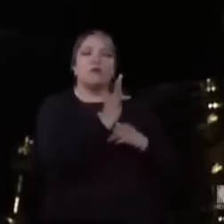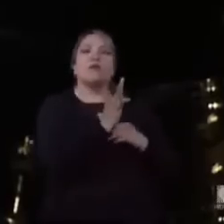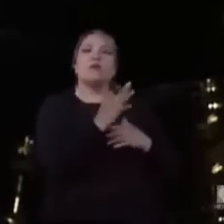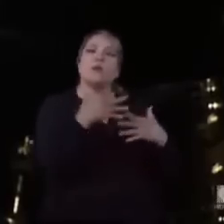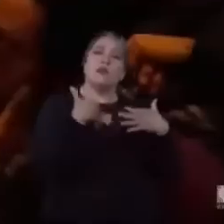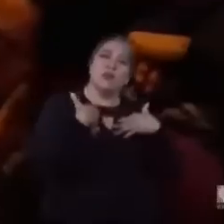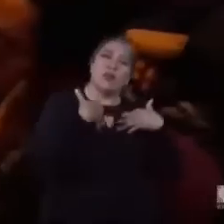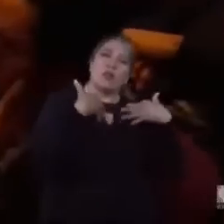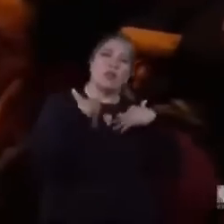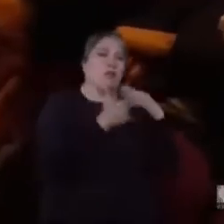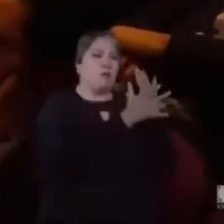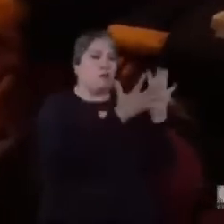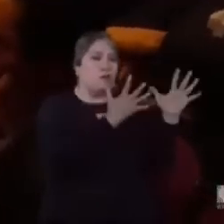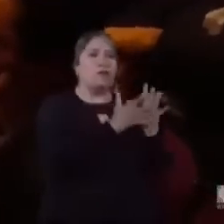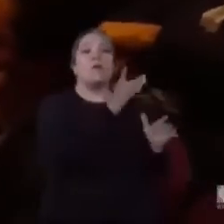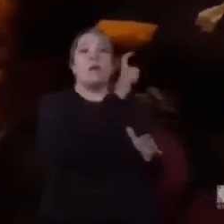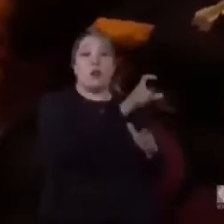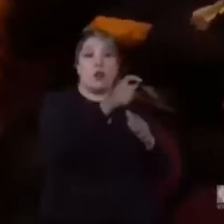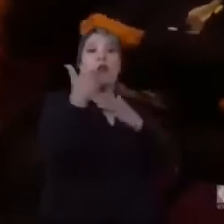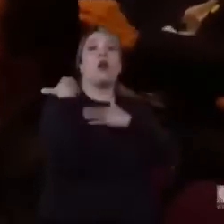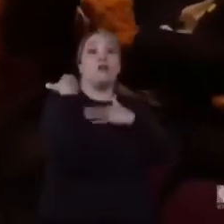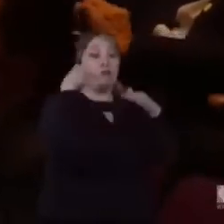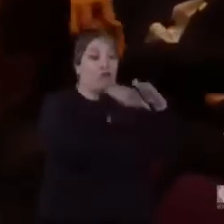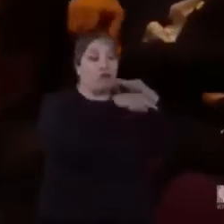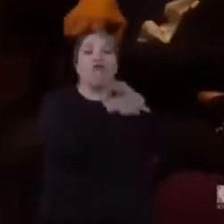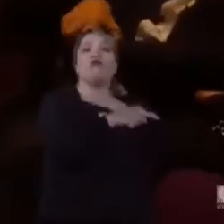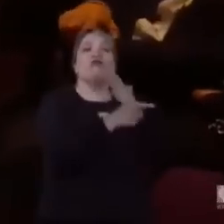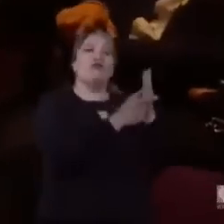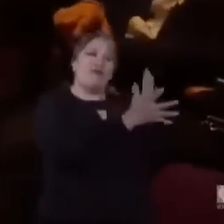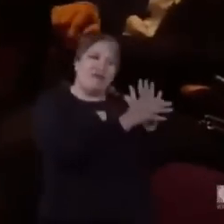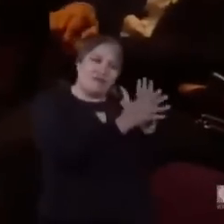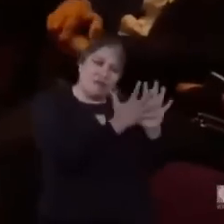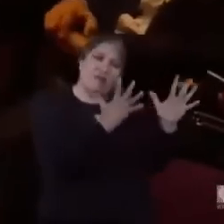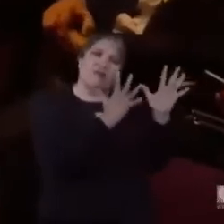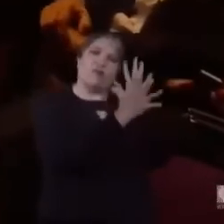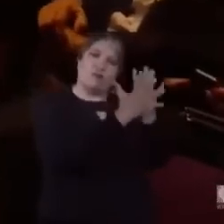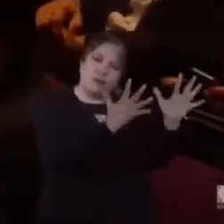víctimas, a responsables y recibir memorias.